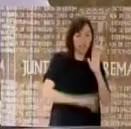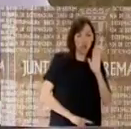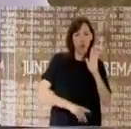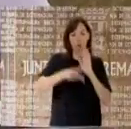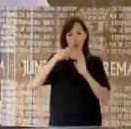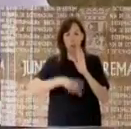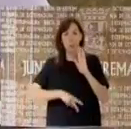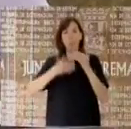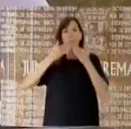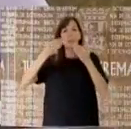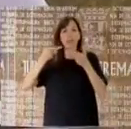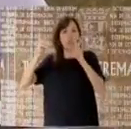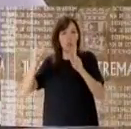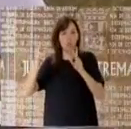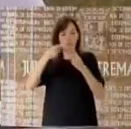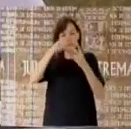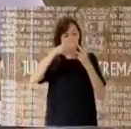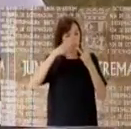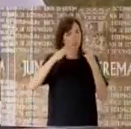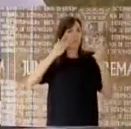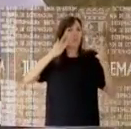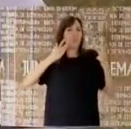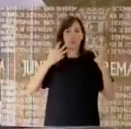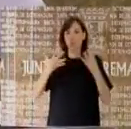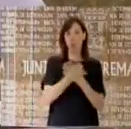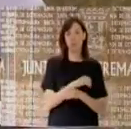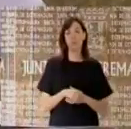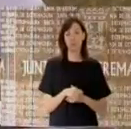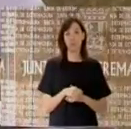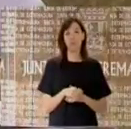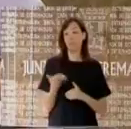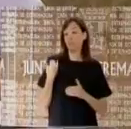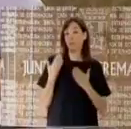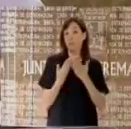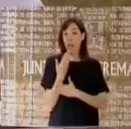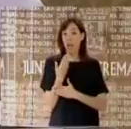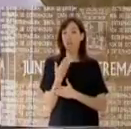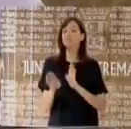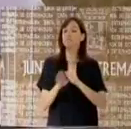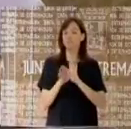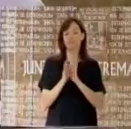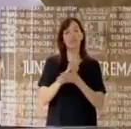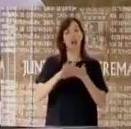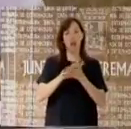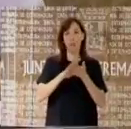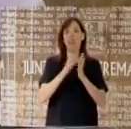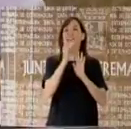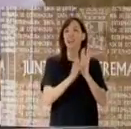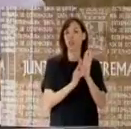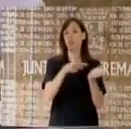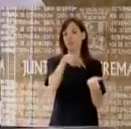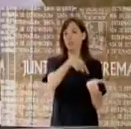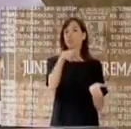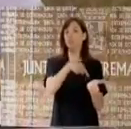autorizaciones de licitación. No hablamos de otra manera. Esta mañana seguimos hablando con decreto y esta mañana